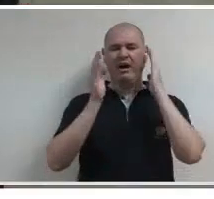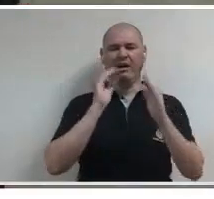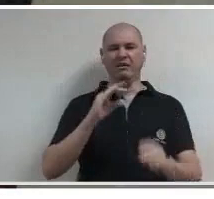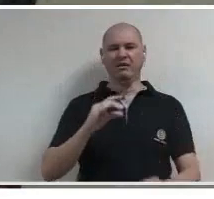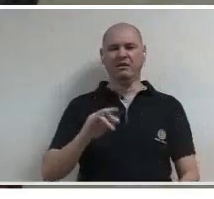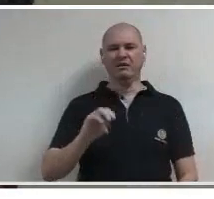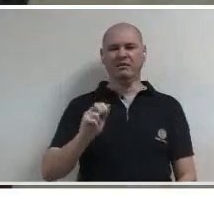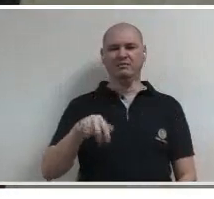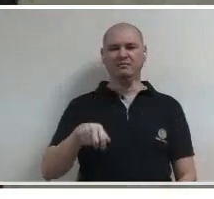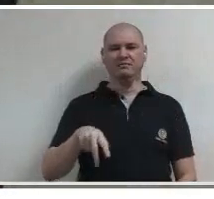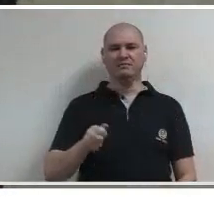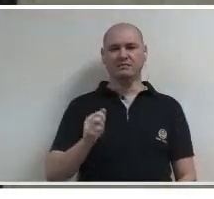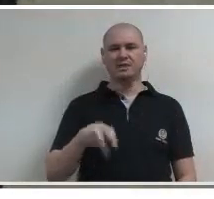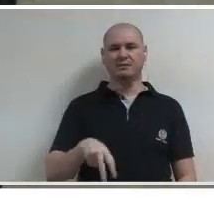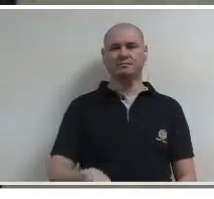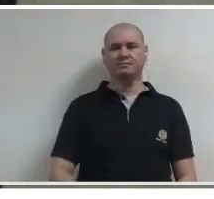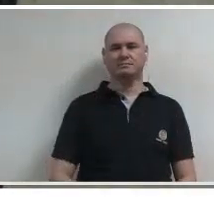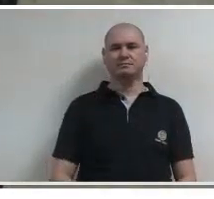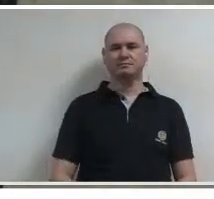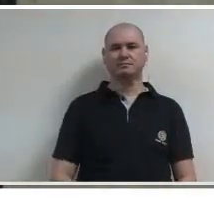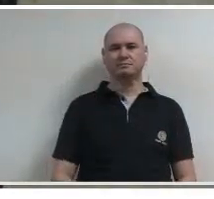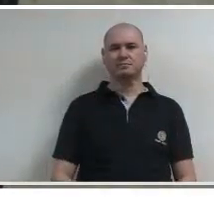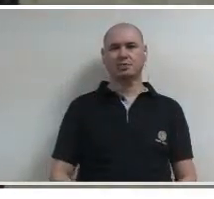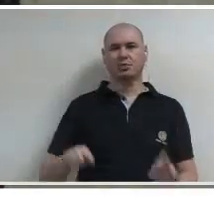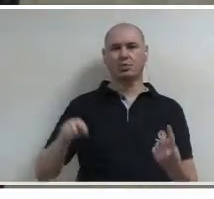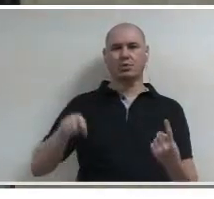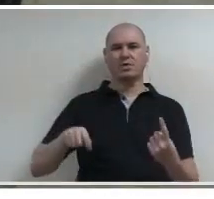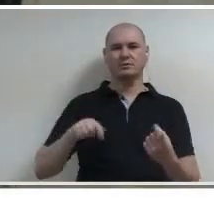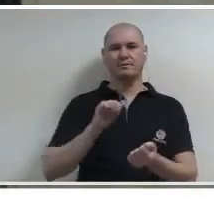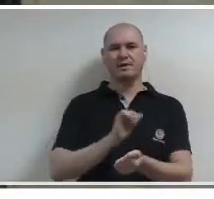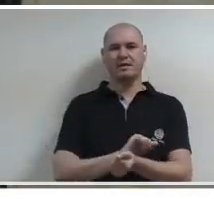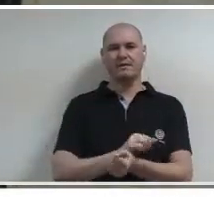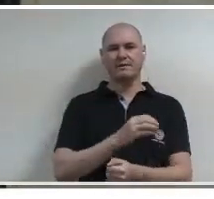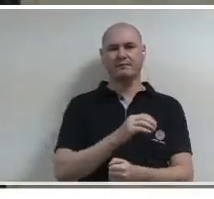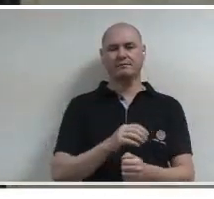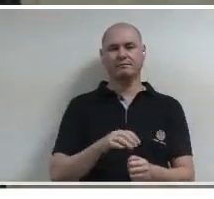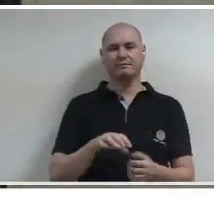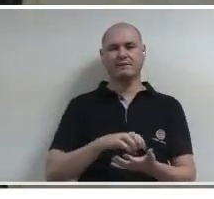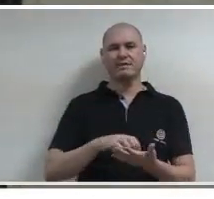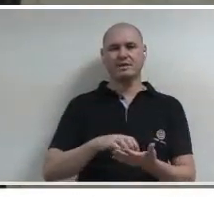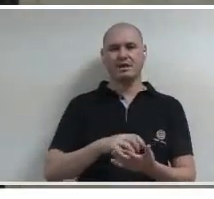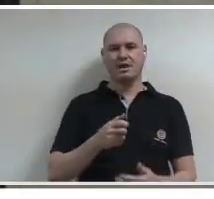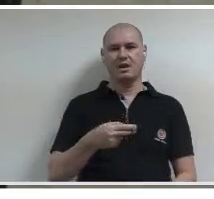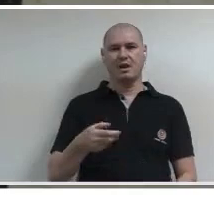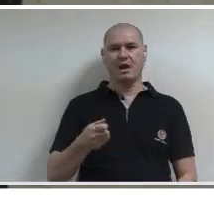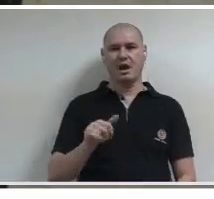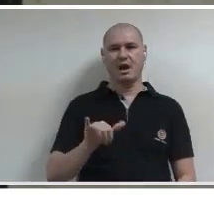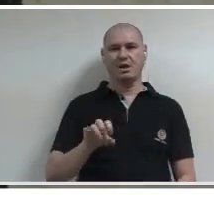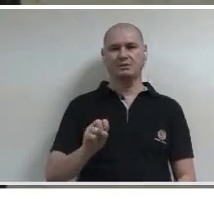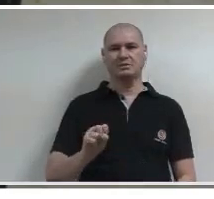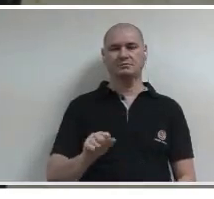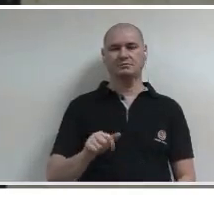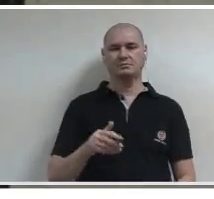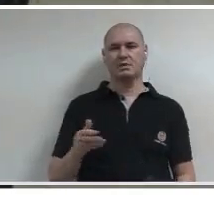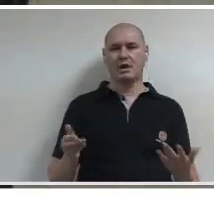oñe designa abogado Cristian Fabián González Gómez, juez penal de Villa Ayala.